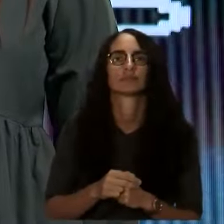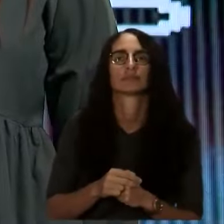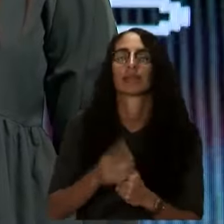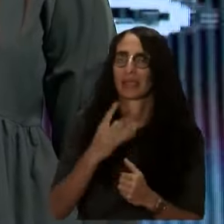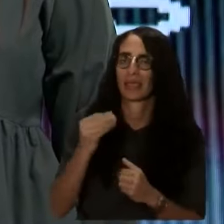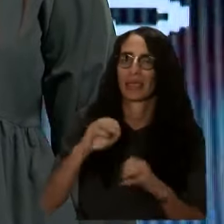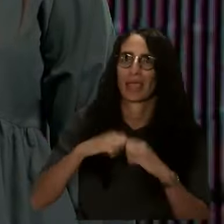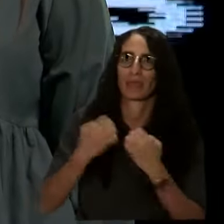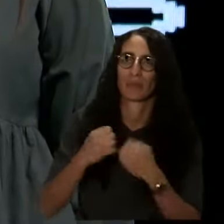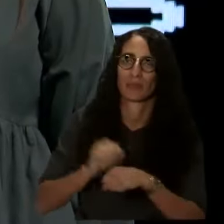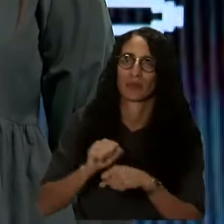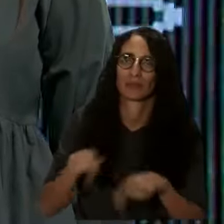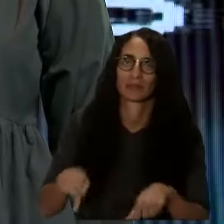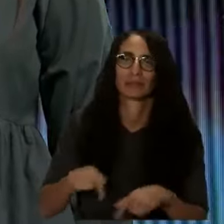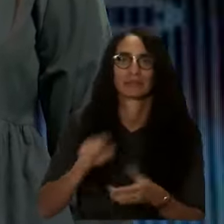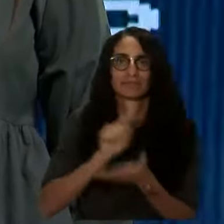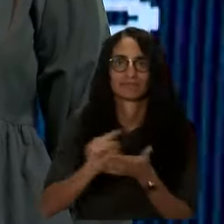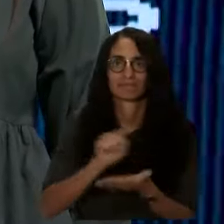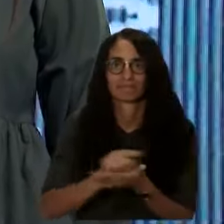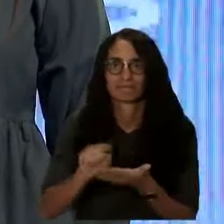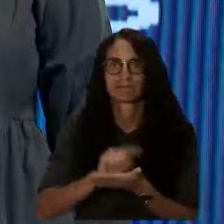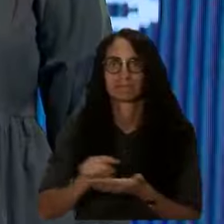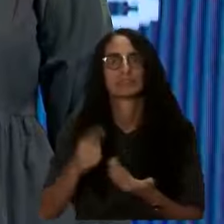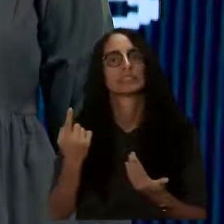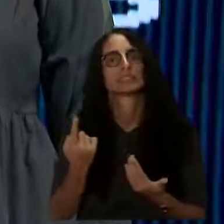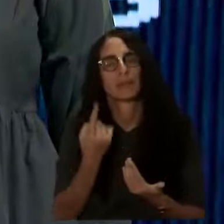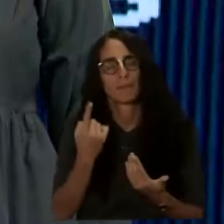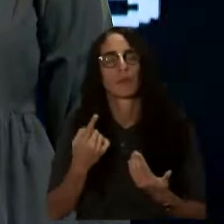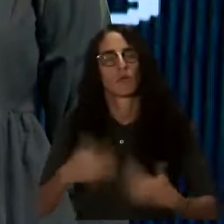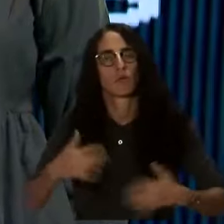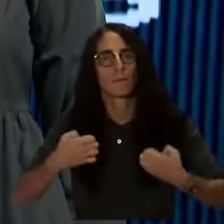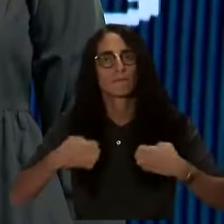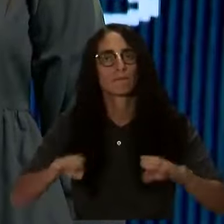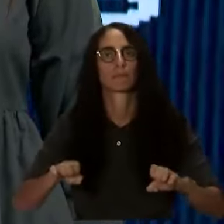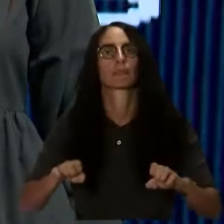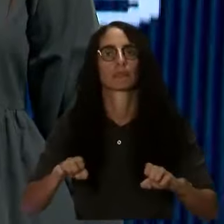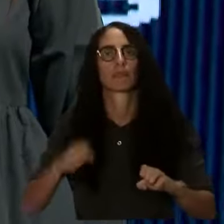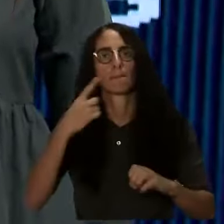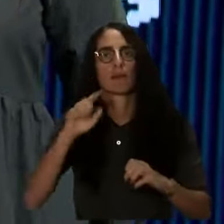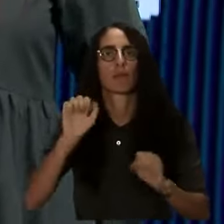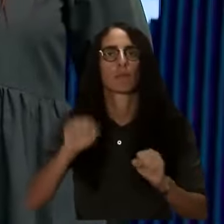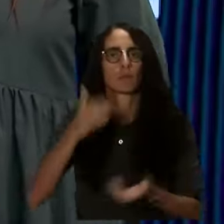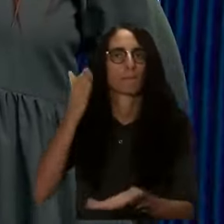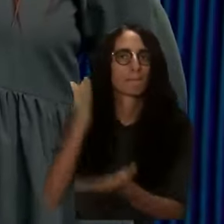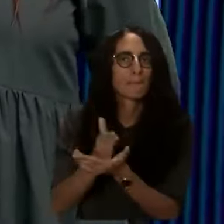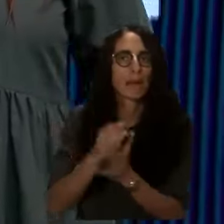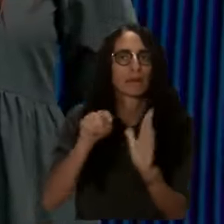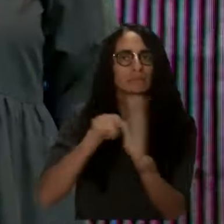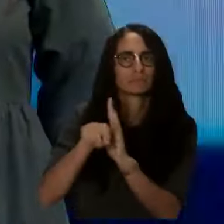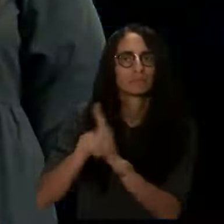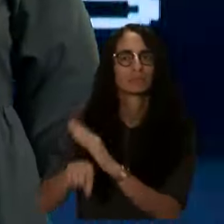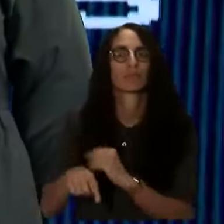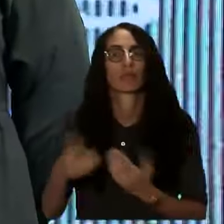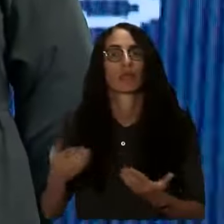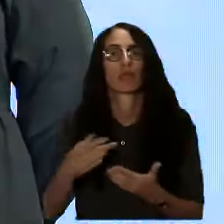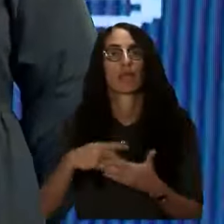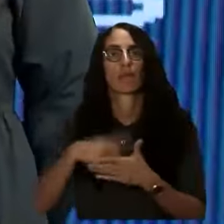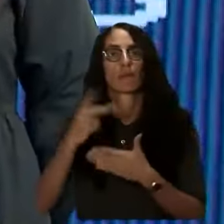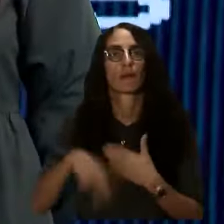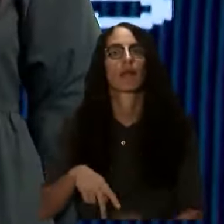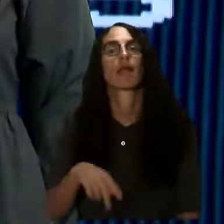esa buena gente que se une a nosotros todas las semana en este esfuerzo enorme que se hace para combatir el crimen los más buscados Puerto Rico el